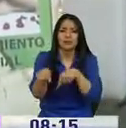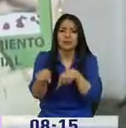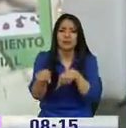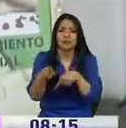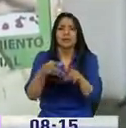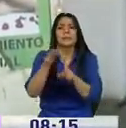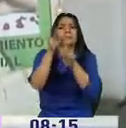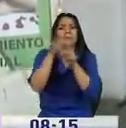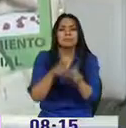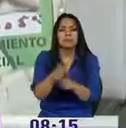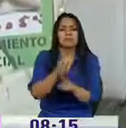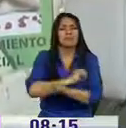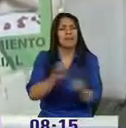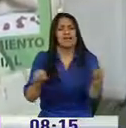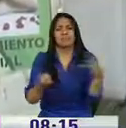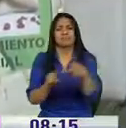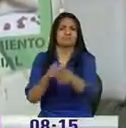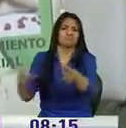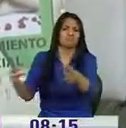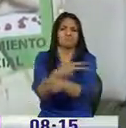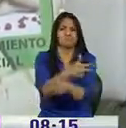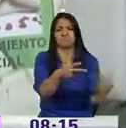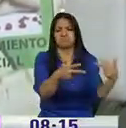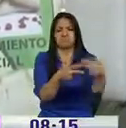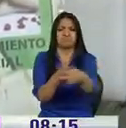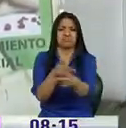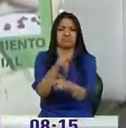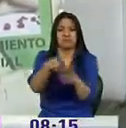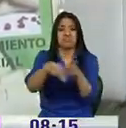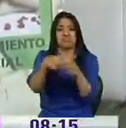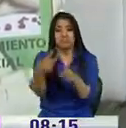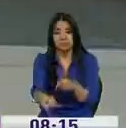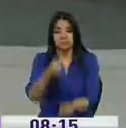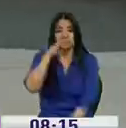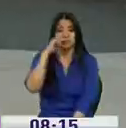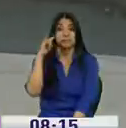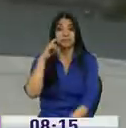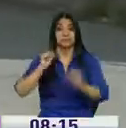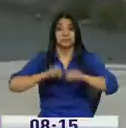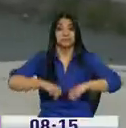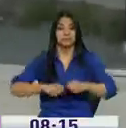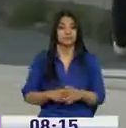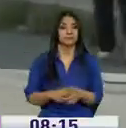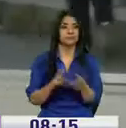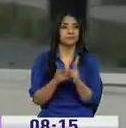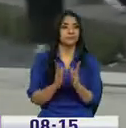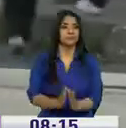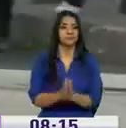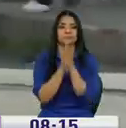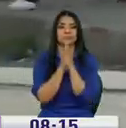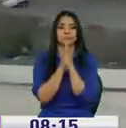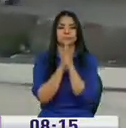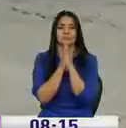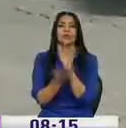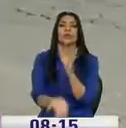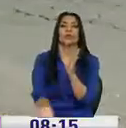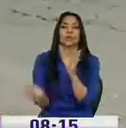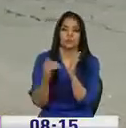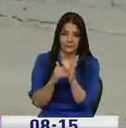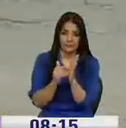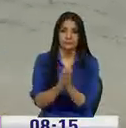que tienen que... No, ellos se pasan, nomás. Hay atropellamiento de niños. Los vecinos solicitan de manera reiterada que